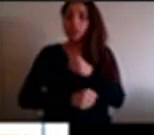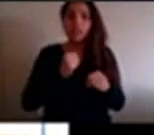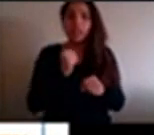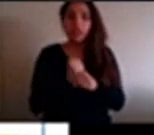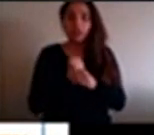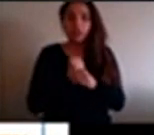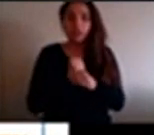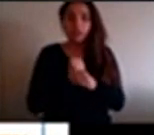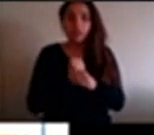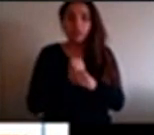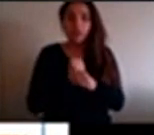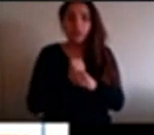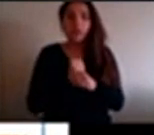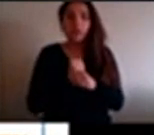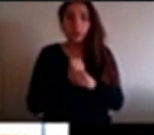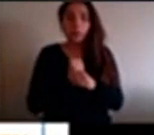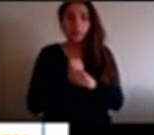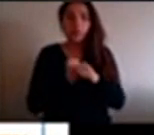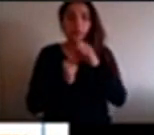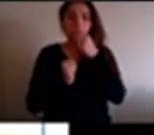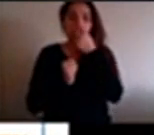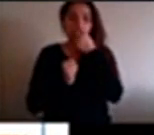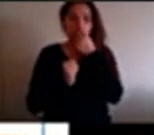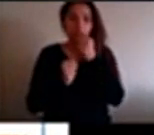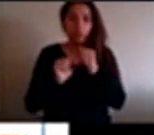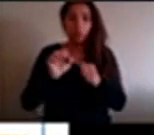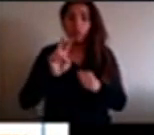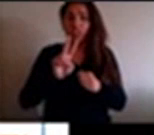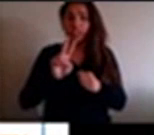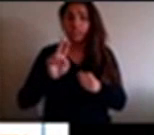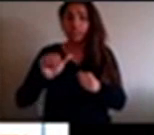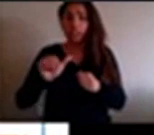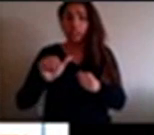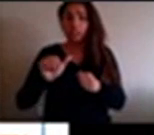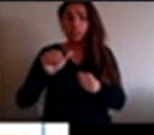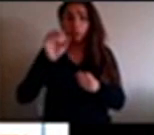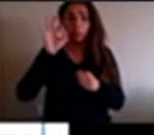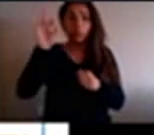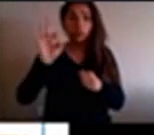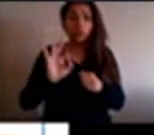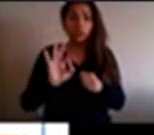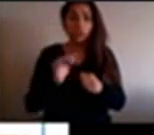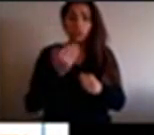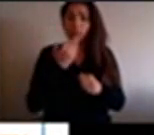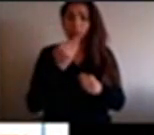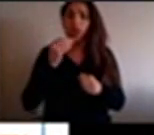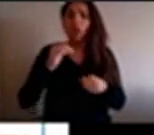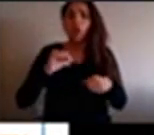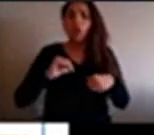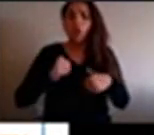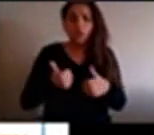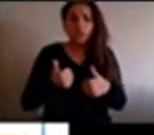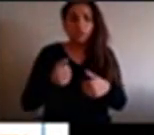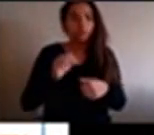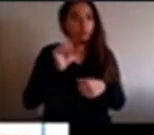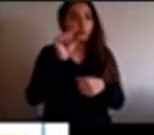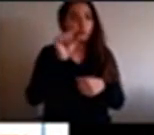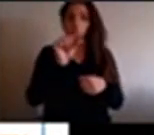De 50 y 60%, un 26%, y jóvenes, un 3%. Esa es una